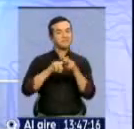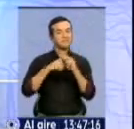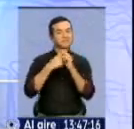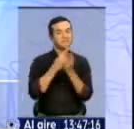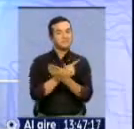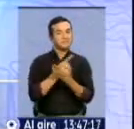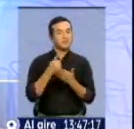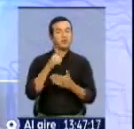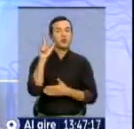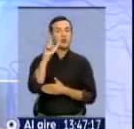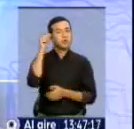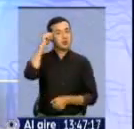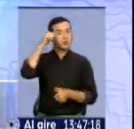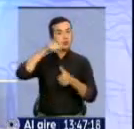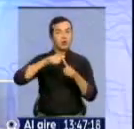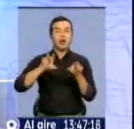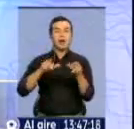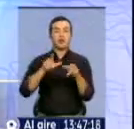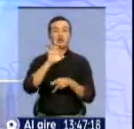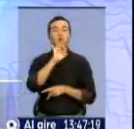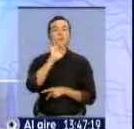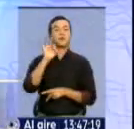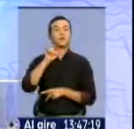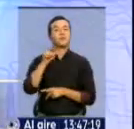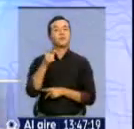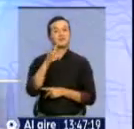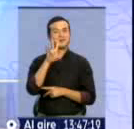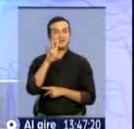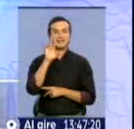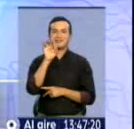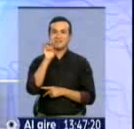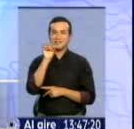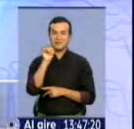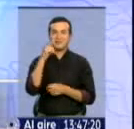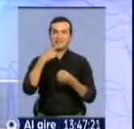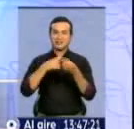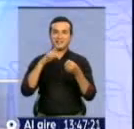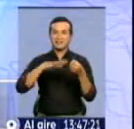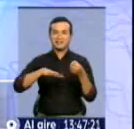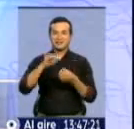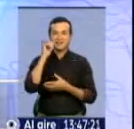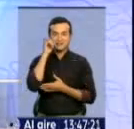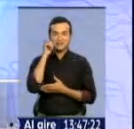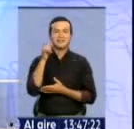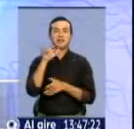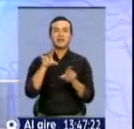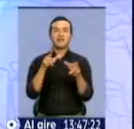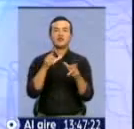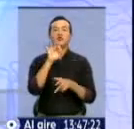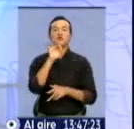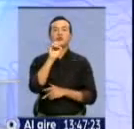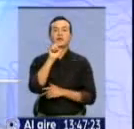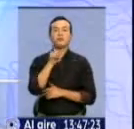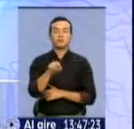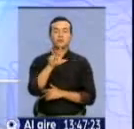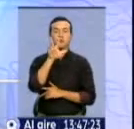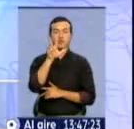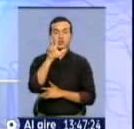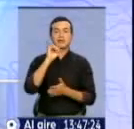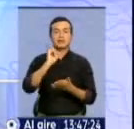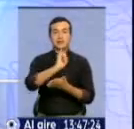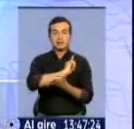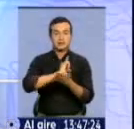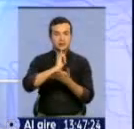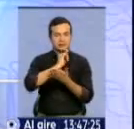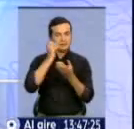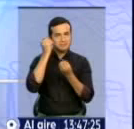semana. Lunes, recuerda que Radio La Rumbera 99.7 FM para Quito y sus valles y Radio Alborada 90.3 La Super